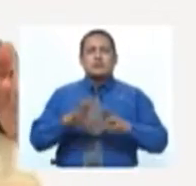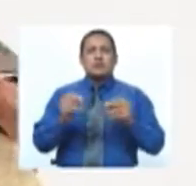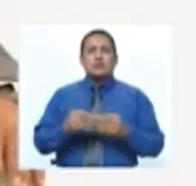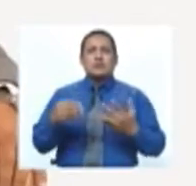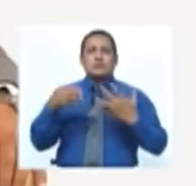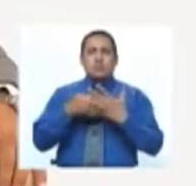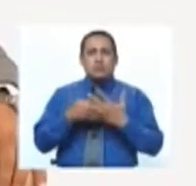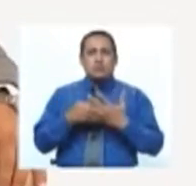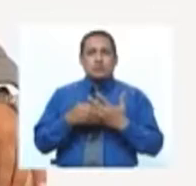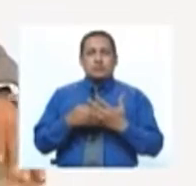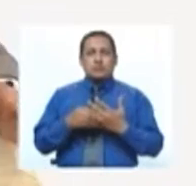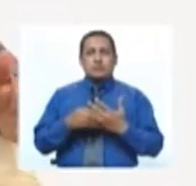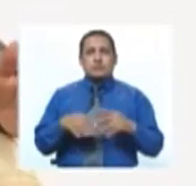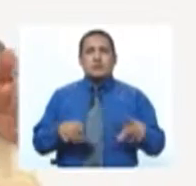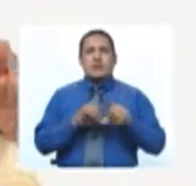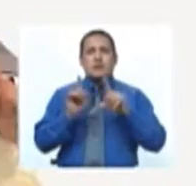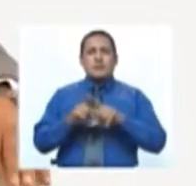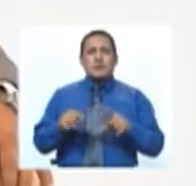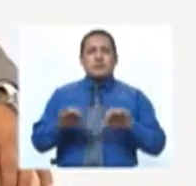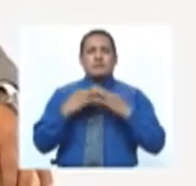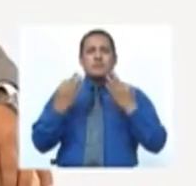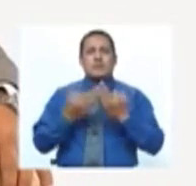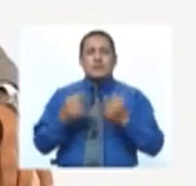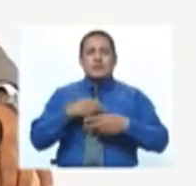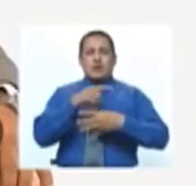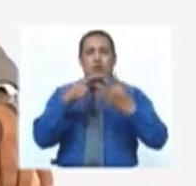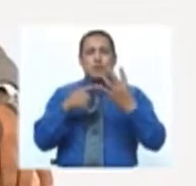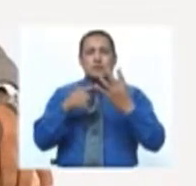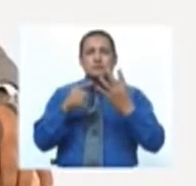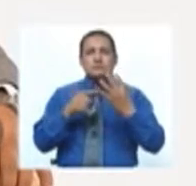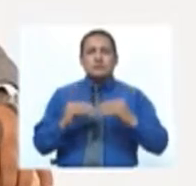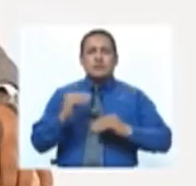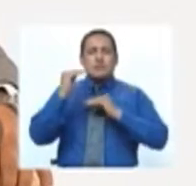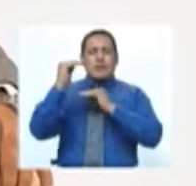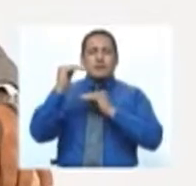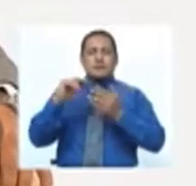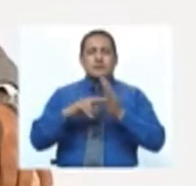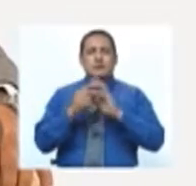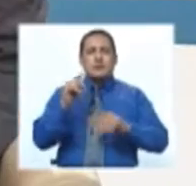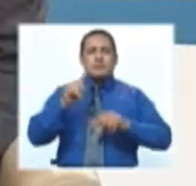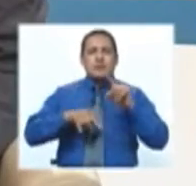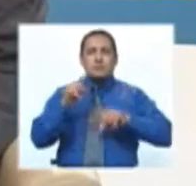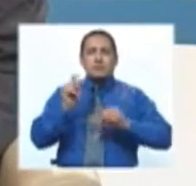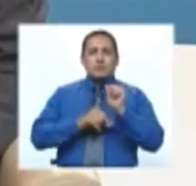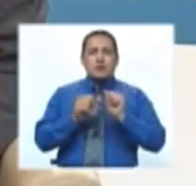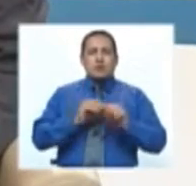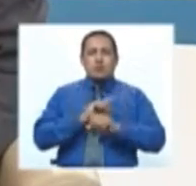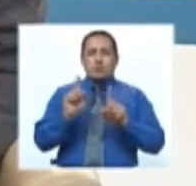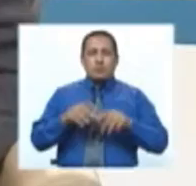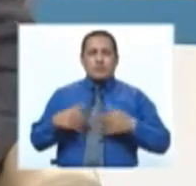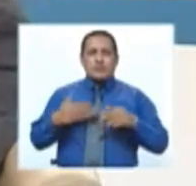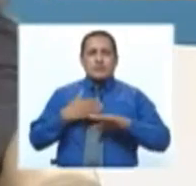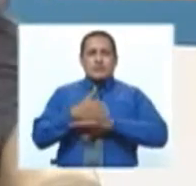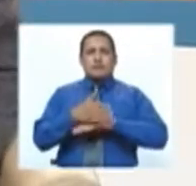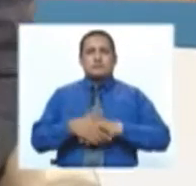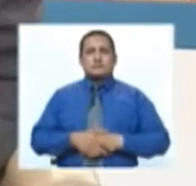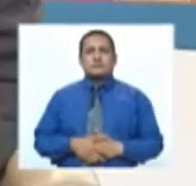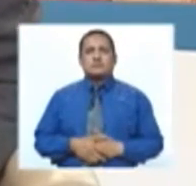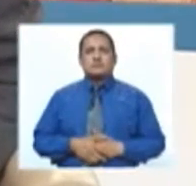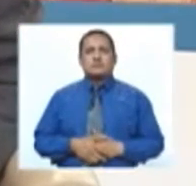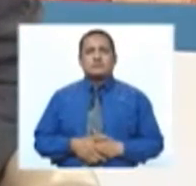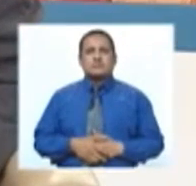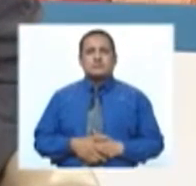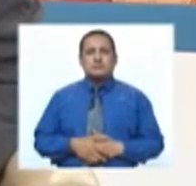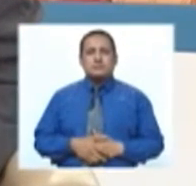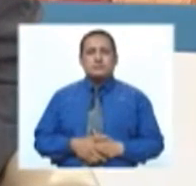los cónyuges y hasta los parientes hasta el 4º grado. Ya, de acuerdo, o sea, primos hermanos. Así ¿no? es. Hasta primos hermanos.